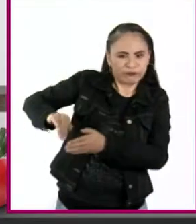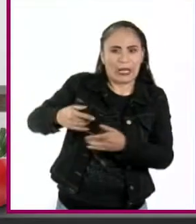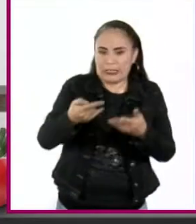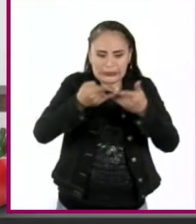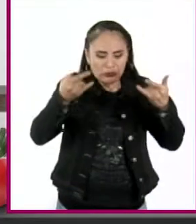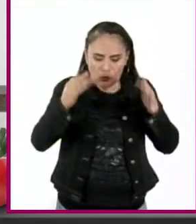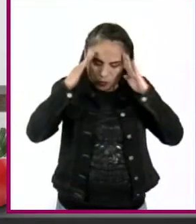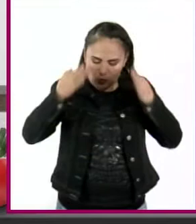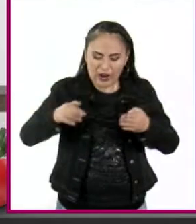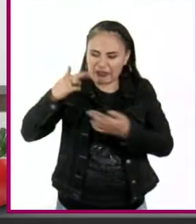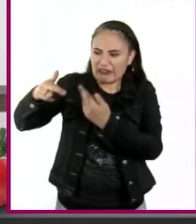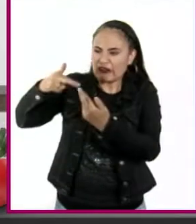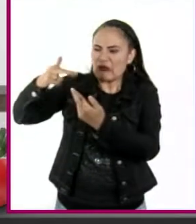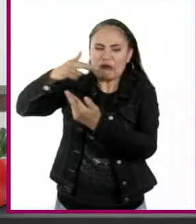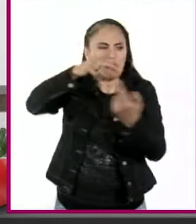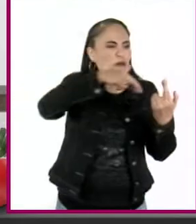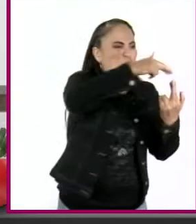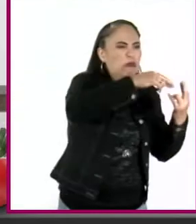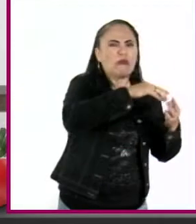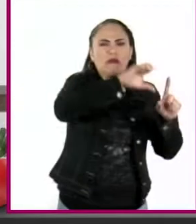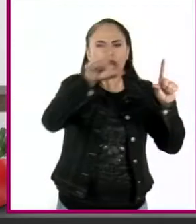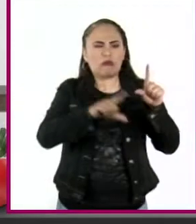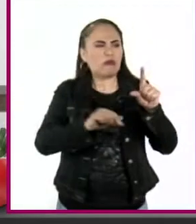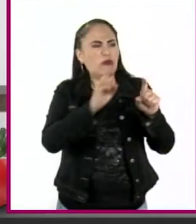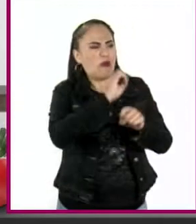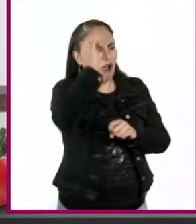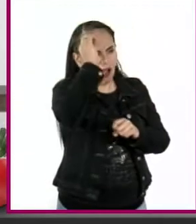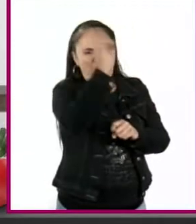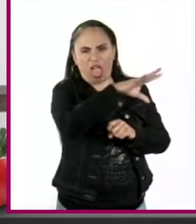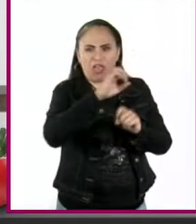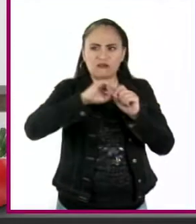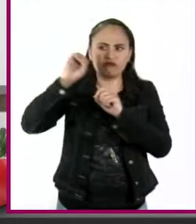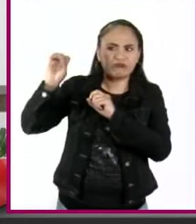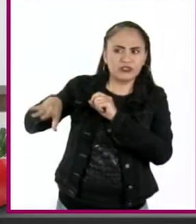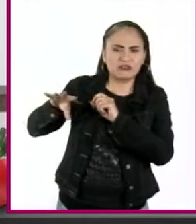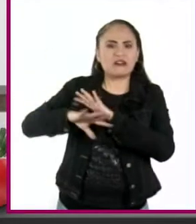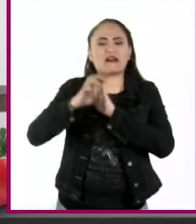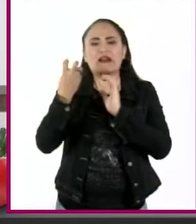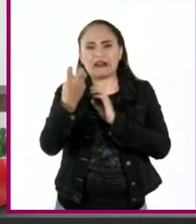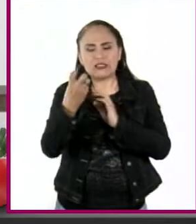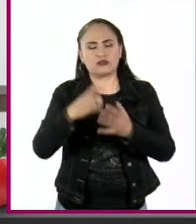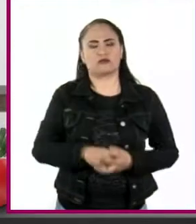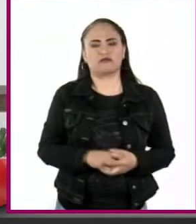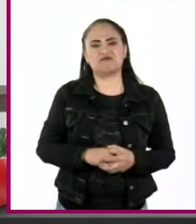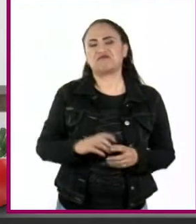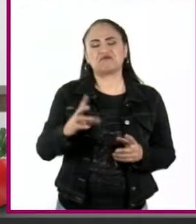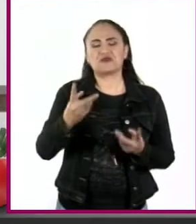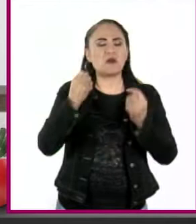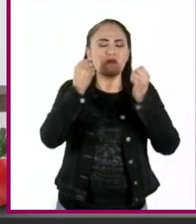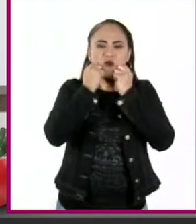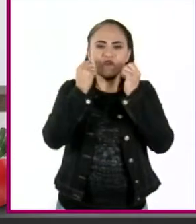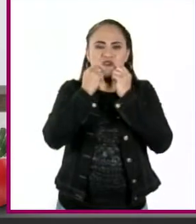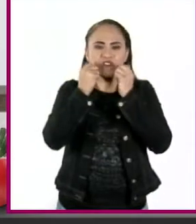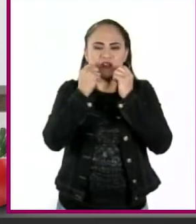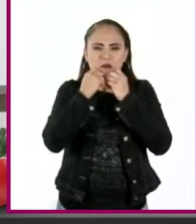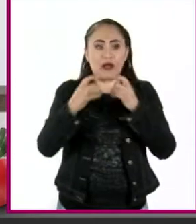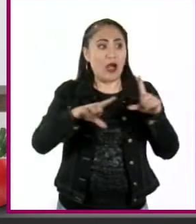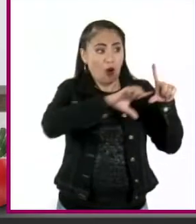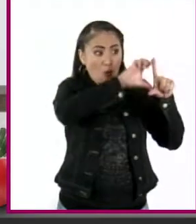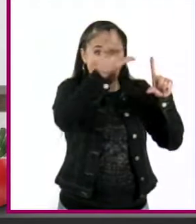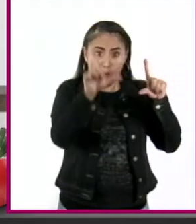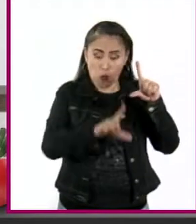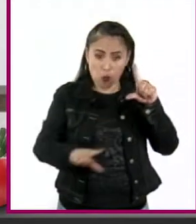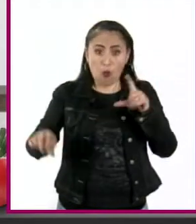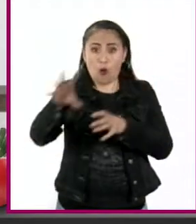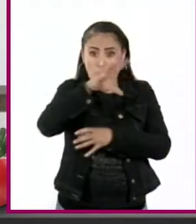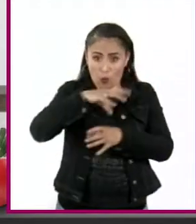de las regiones de la República, ese arbitrario olvido de los diversos procesos históricos regionales que hace imposible el completo entendimiento